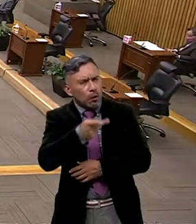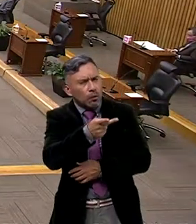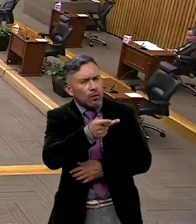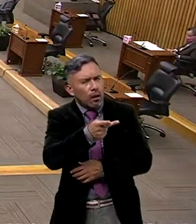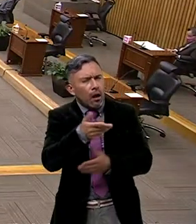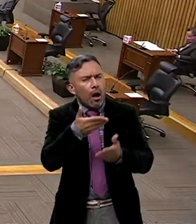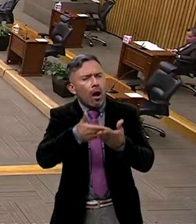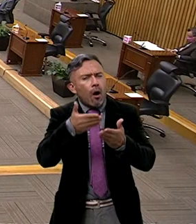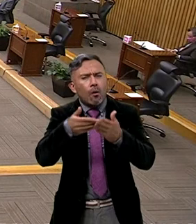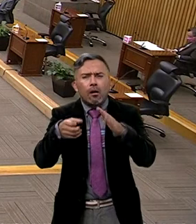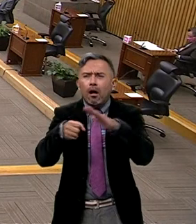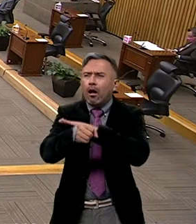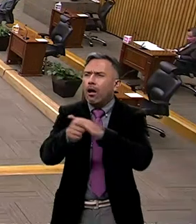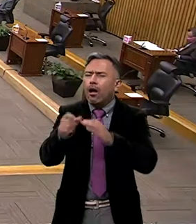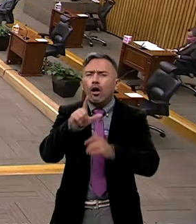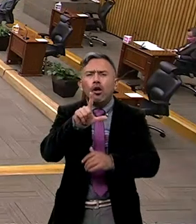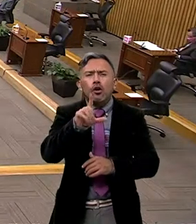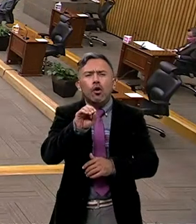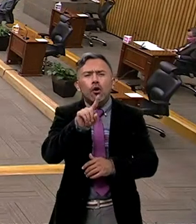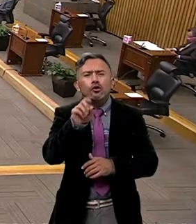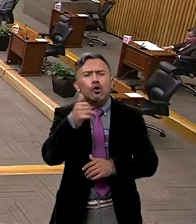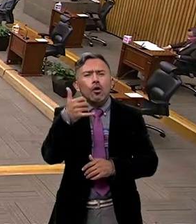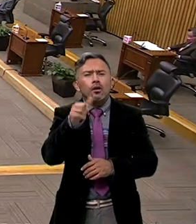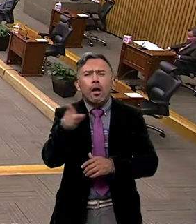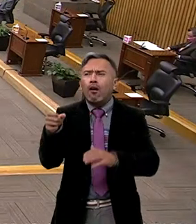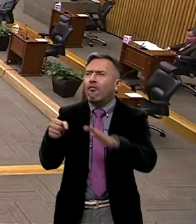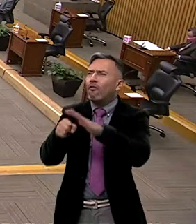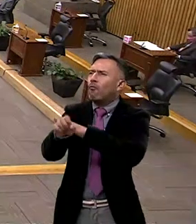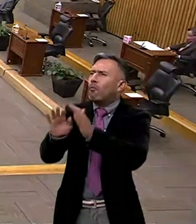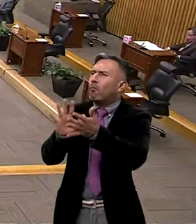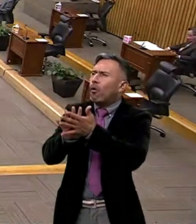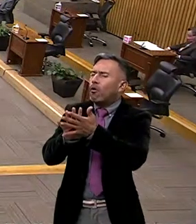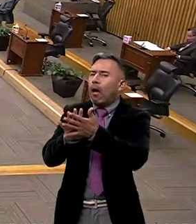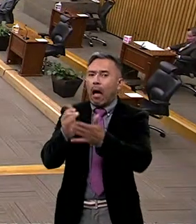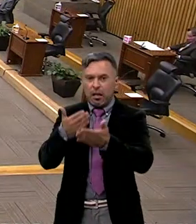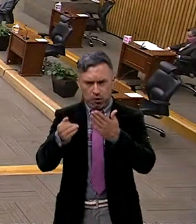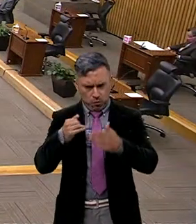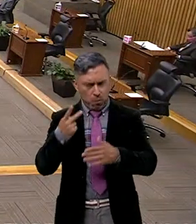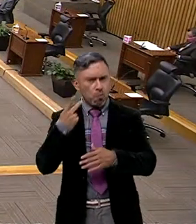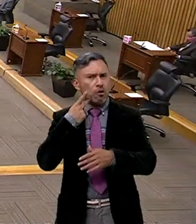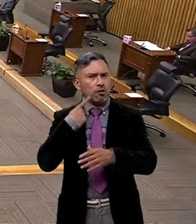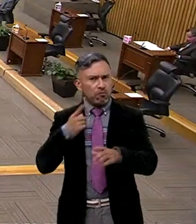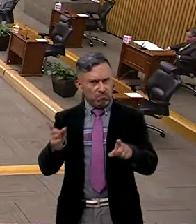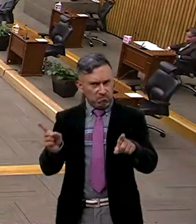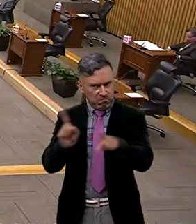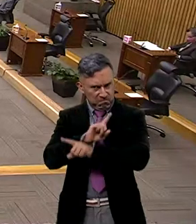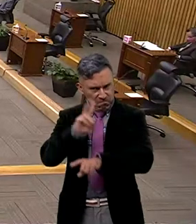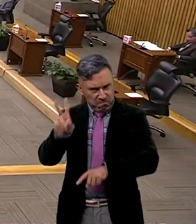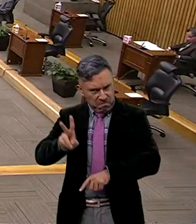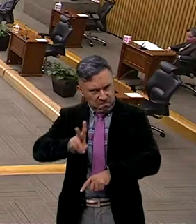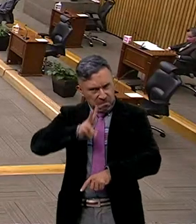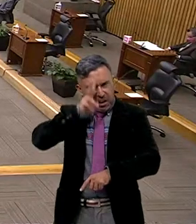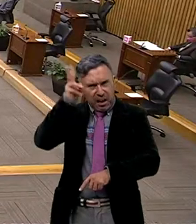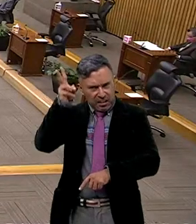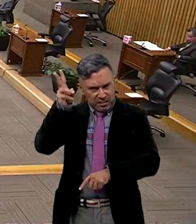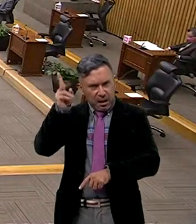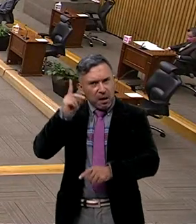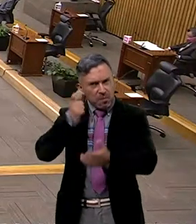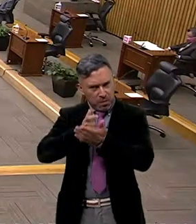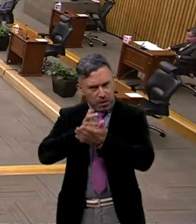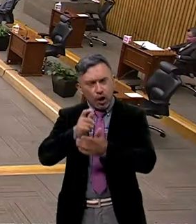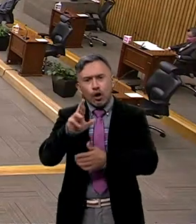la cárcel fuera de la venganza política y personal del rosario robles